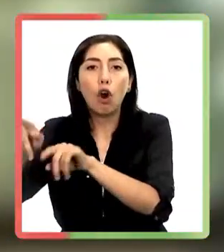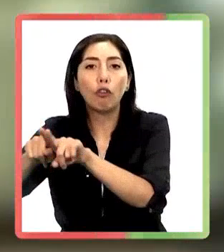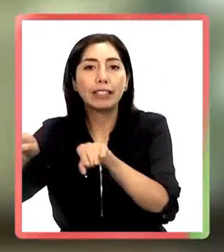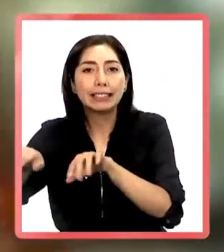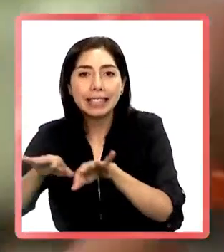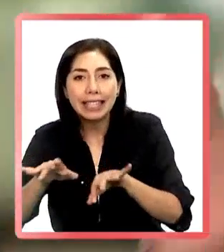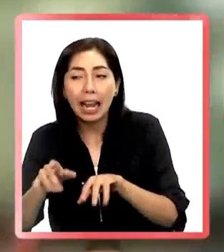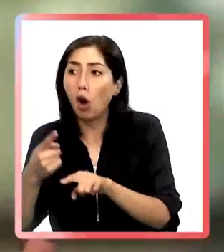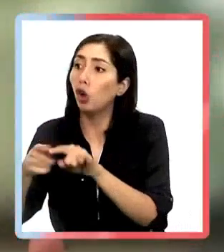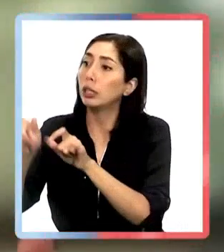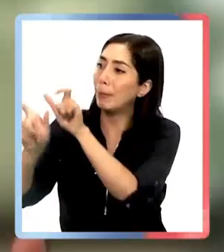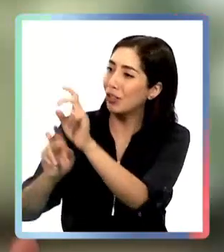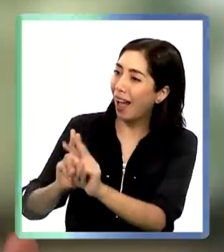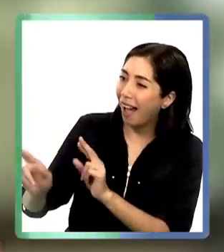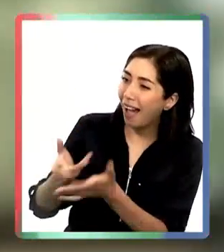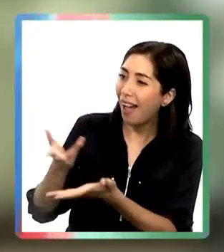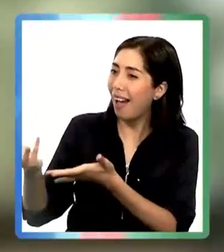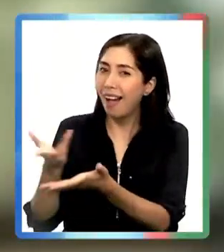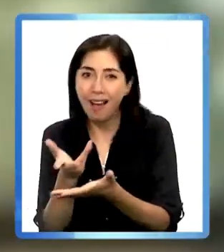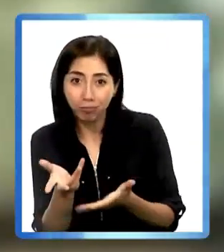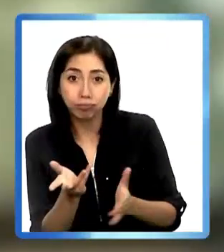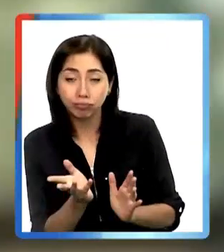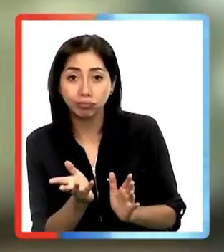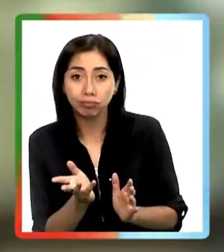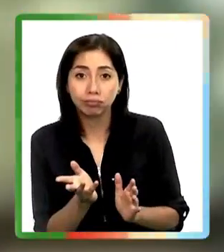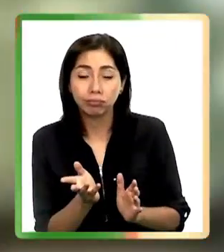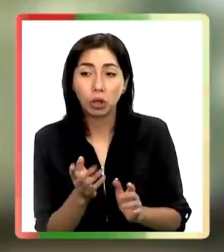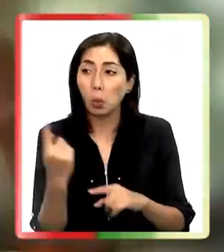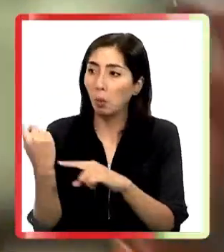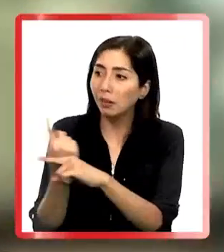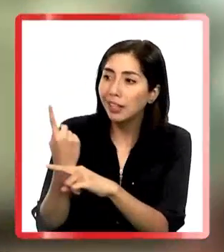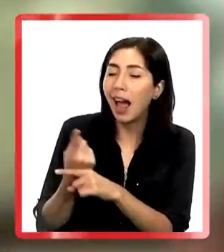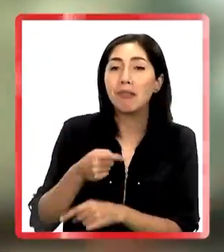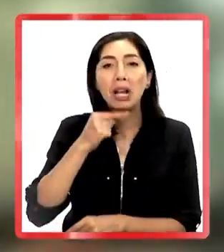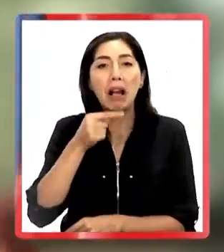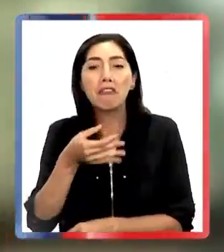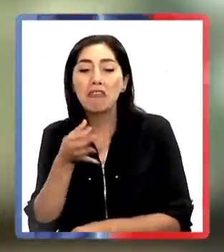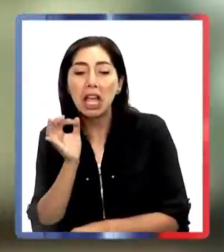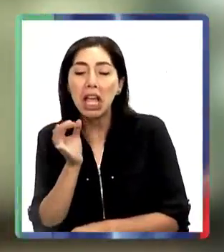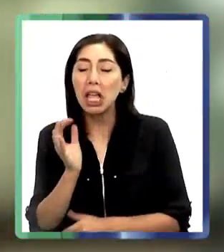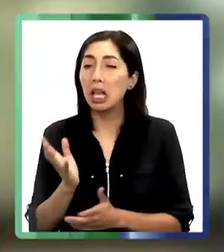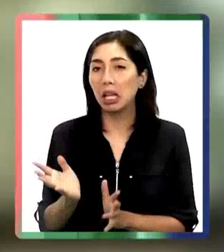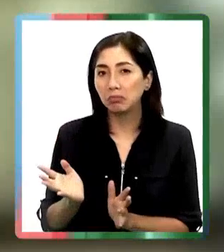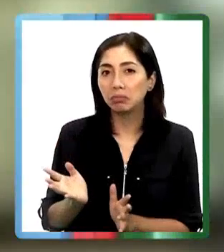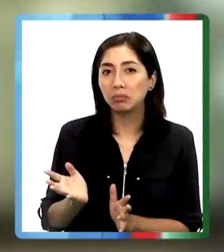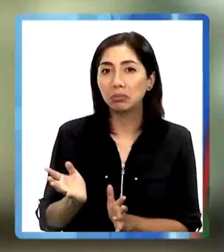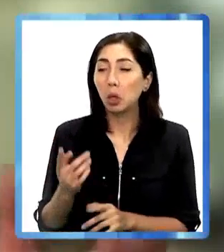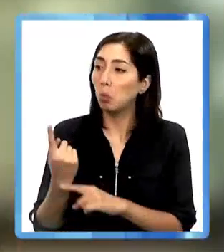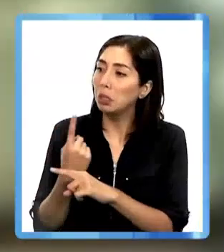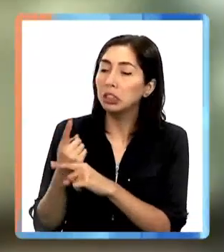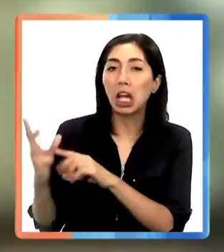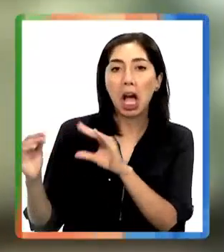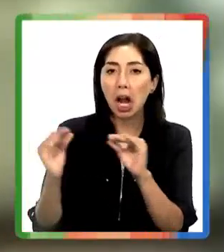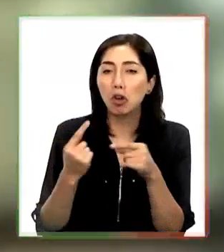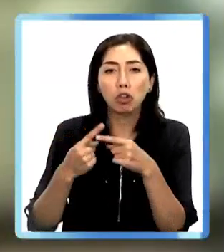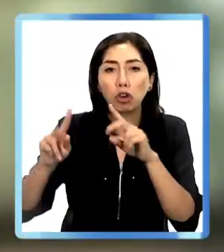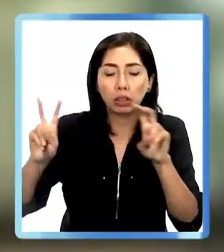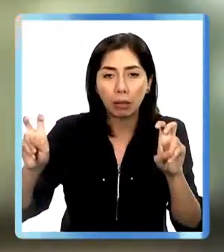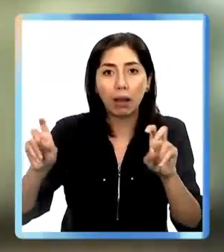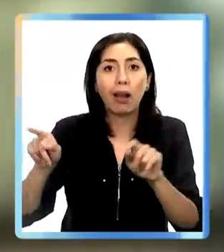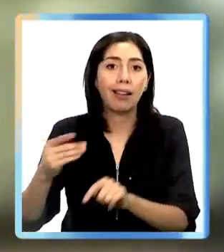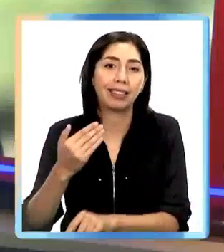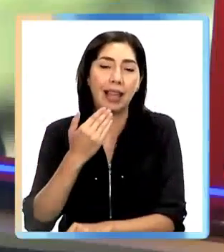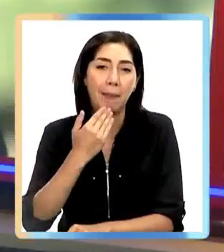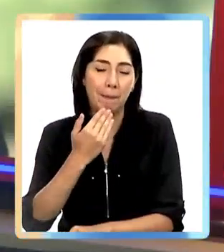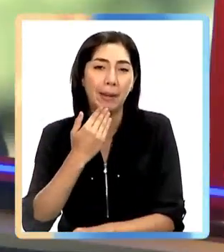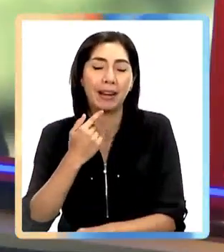oficina, relacionarnos con otras personas mientras estamos trabajando, qué sé yo, tomarnos un café a la hora de la colación, almorzar, conversar de otras cosas.